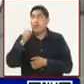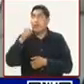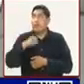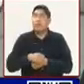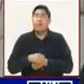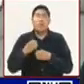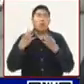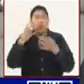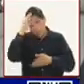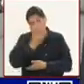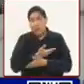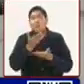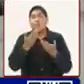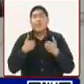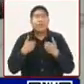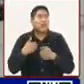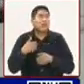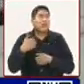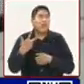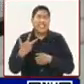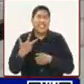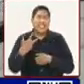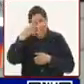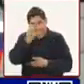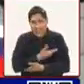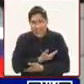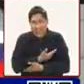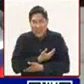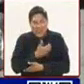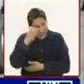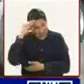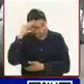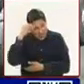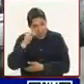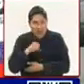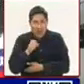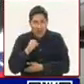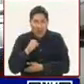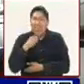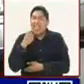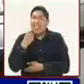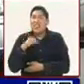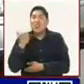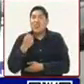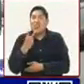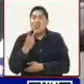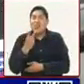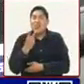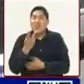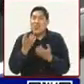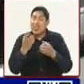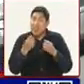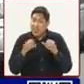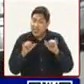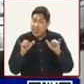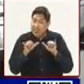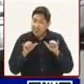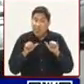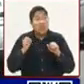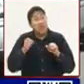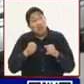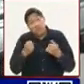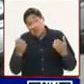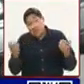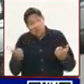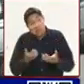mayor. Sí, ¿cuántos hijos varones tiene? Tengo tres. ¿Tres hijos varones? Sí. ¿Y qué dicen los demás? ¿Que también quieren seguir el ejemplo? ¿Ejemplo de su hermano o no?